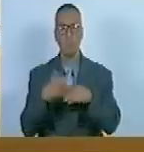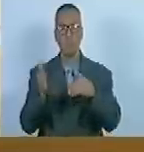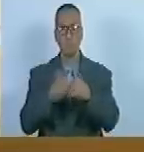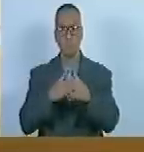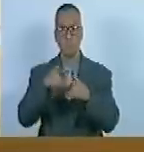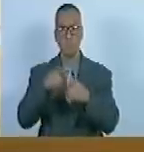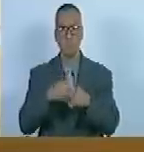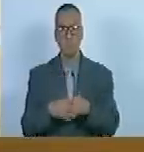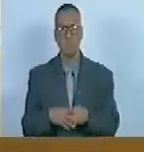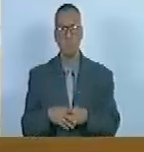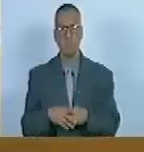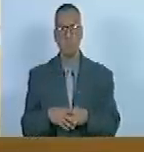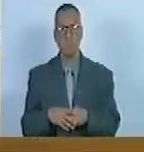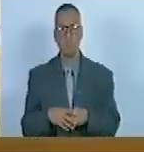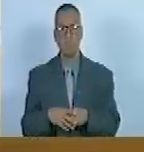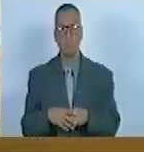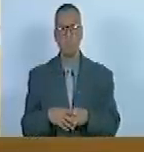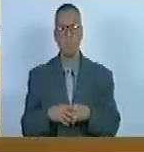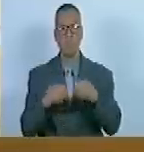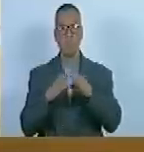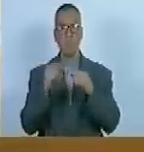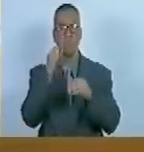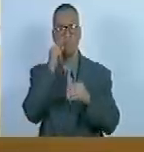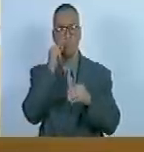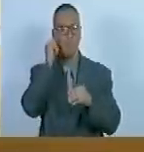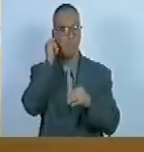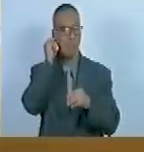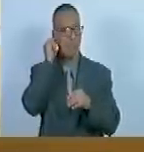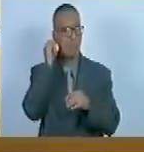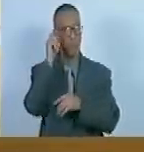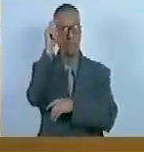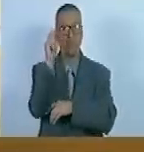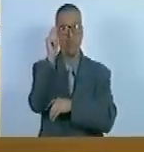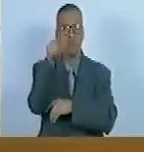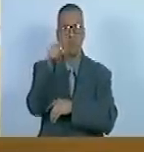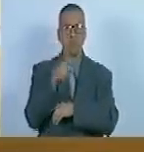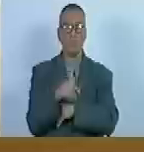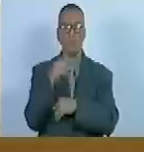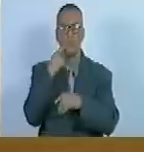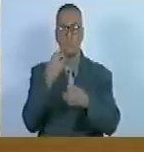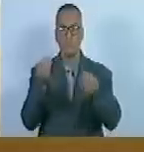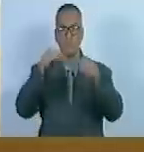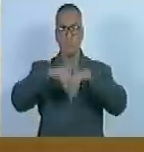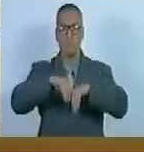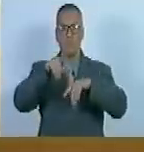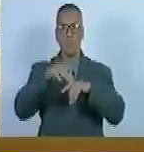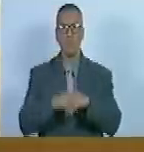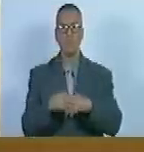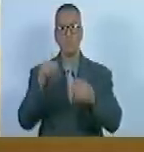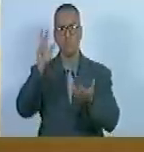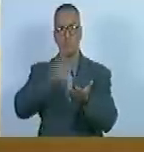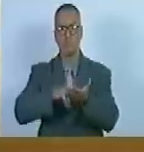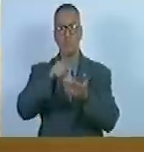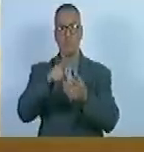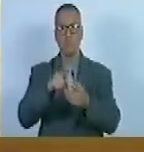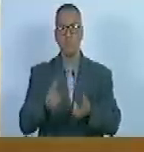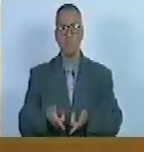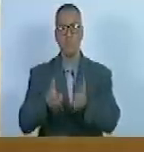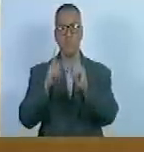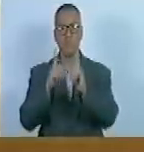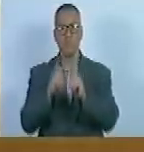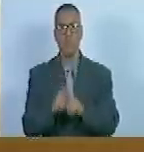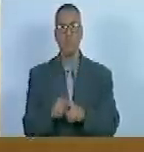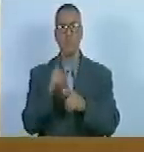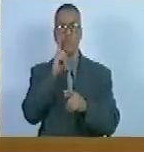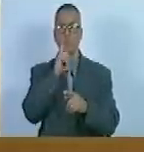Se cierra. Las honorables diputadas y los honorables diputados que estén de acuerdo en aprobar la autorización